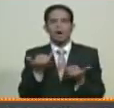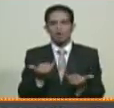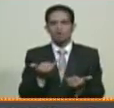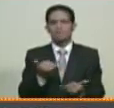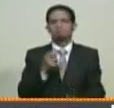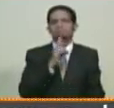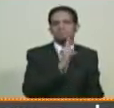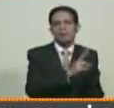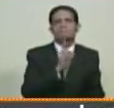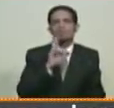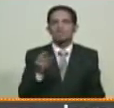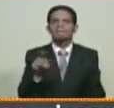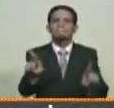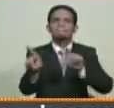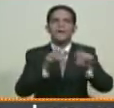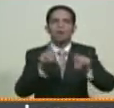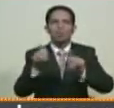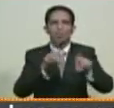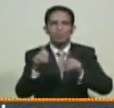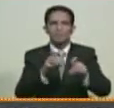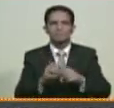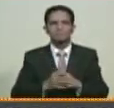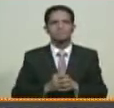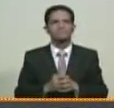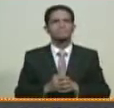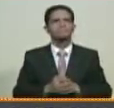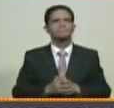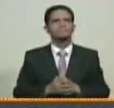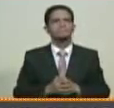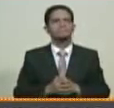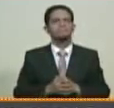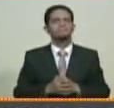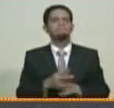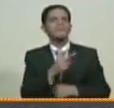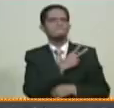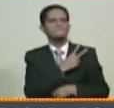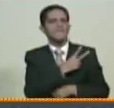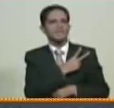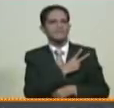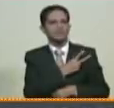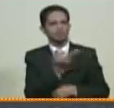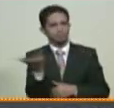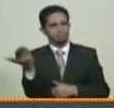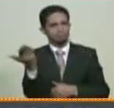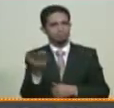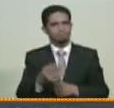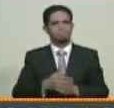que hubiera lugar por parte de venevisión diana vásquez